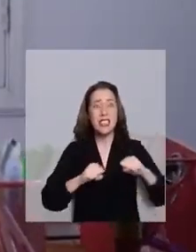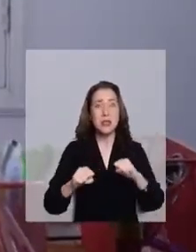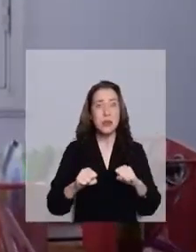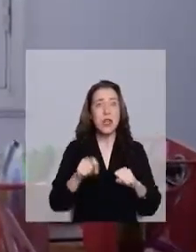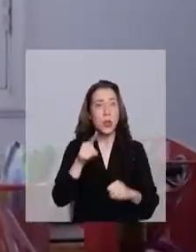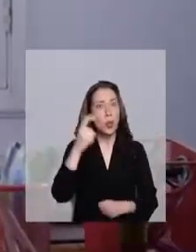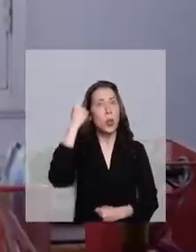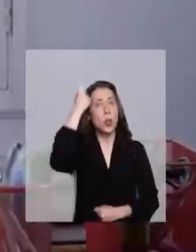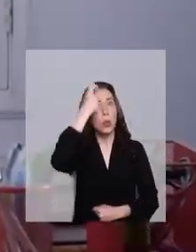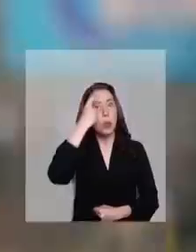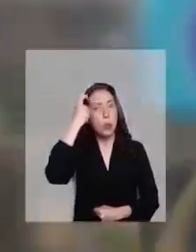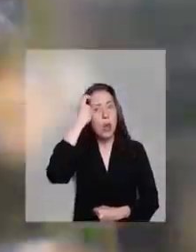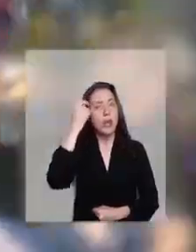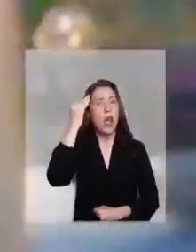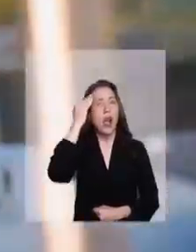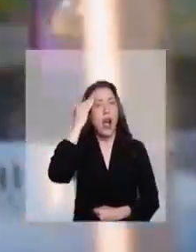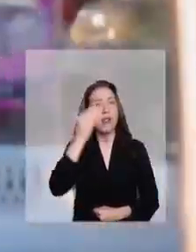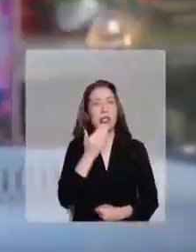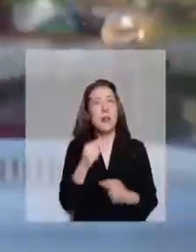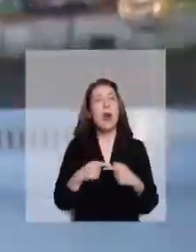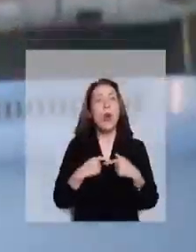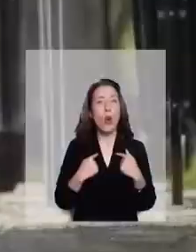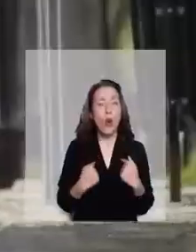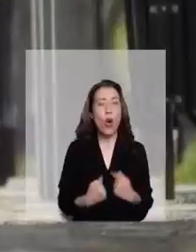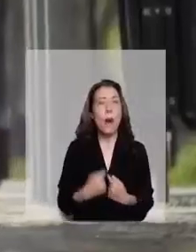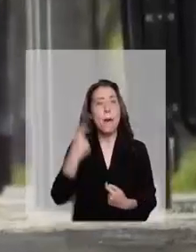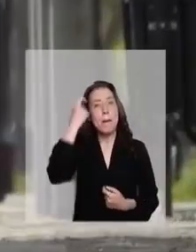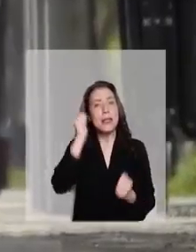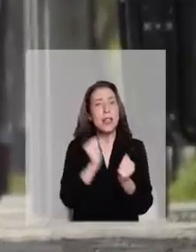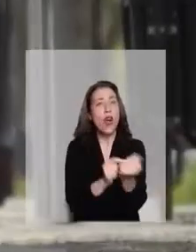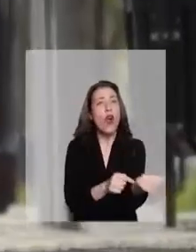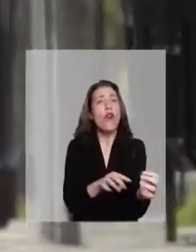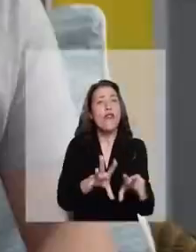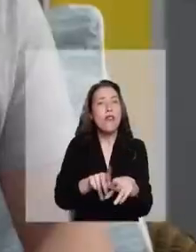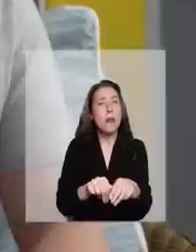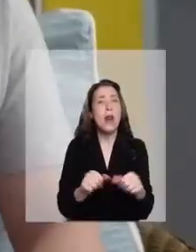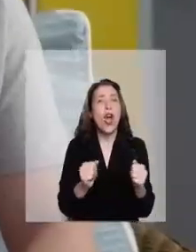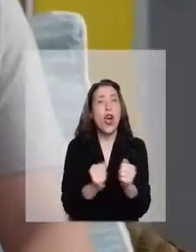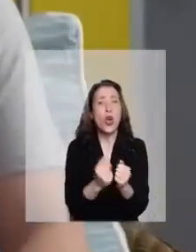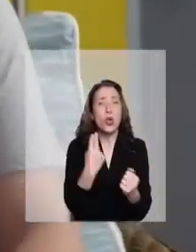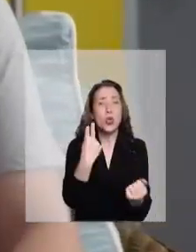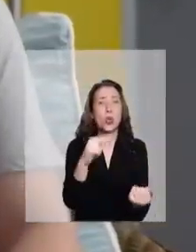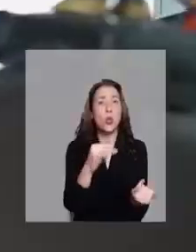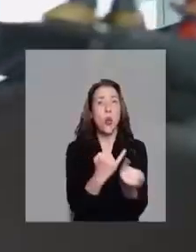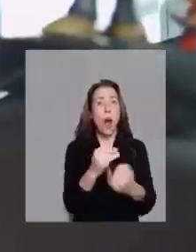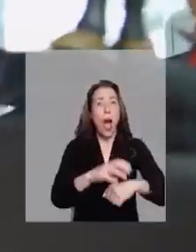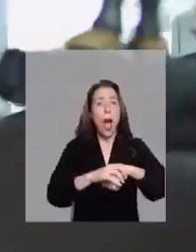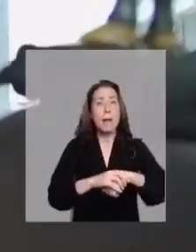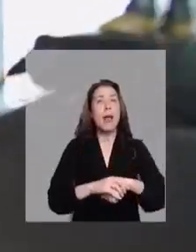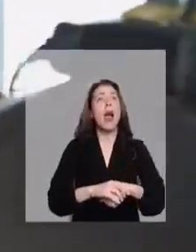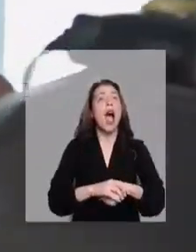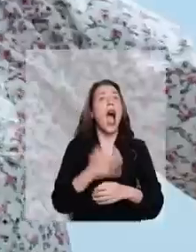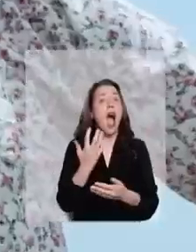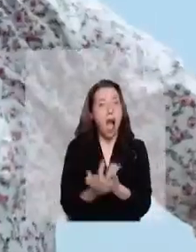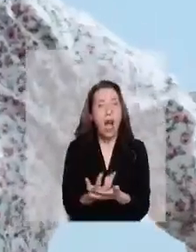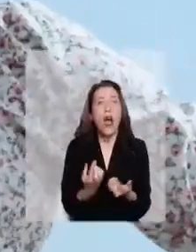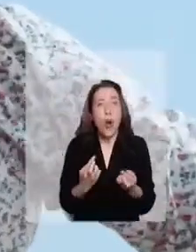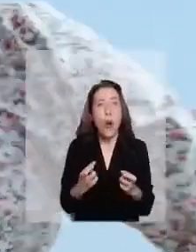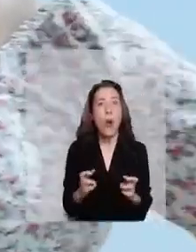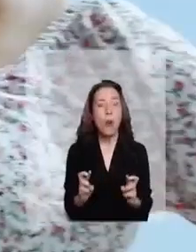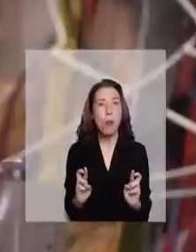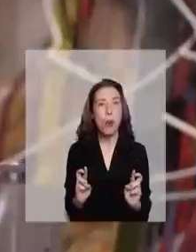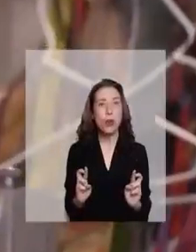desesperanza. Piensa, con tu cabeza y con tu corazón, piénsalo con tu familia, piénsalo con tus amigos. Tenemos